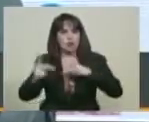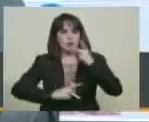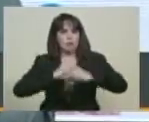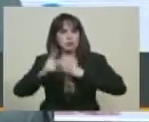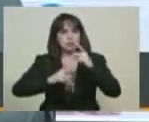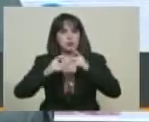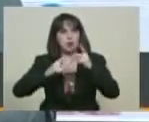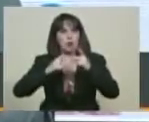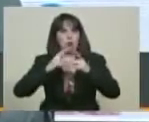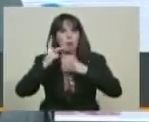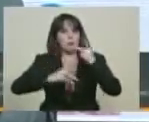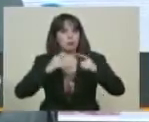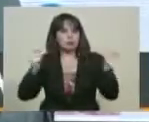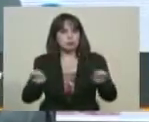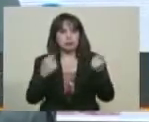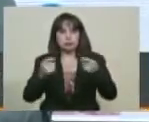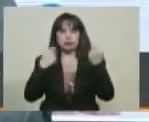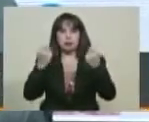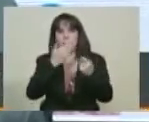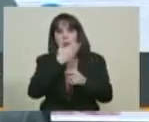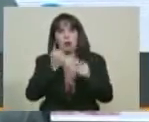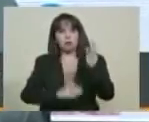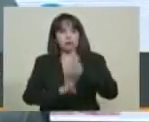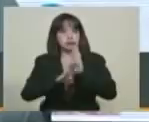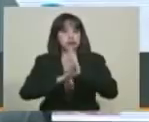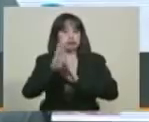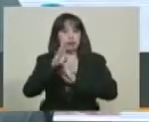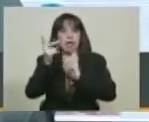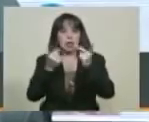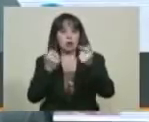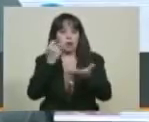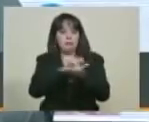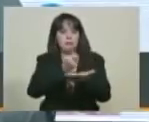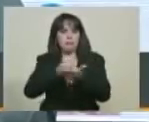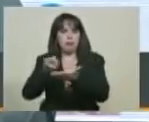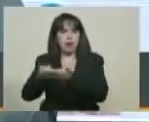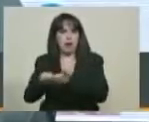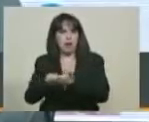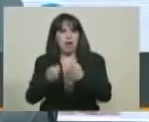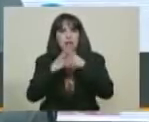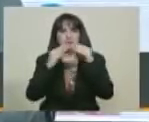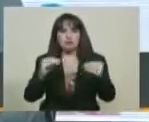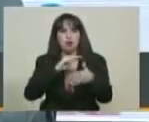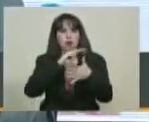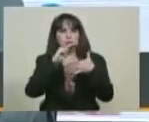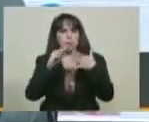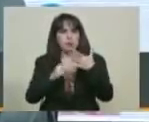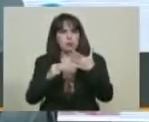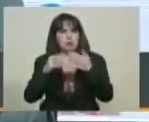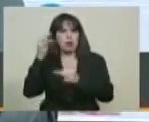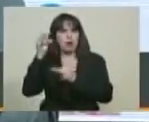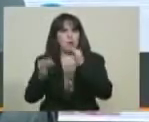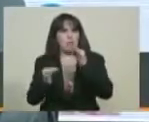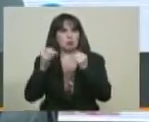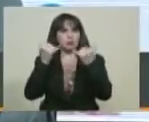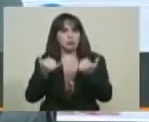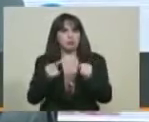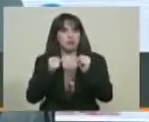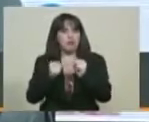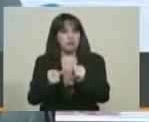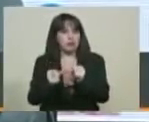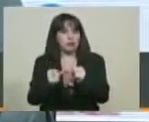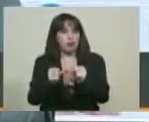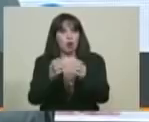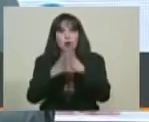producción, de crecimiento económico, de fijación de precios y nuevas reglas para todo lo que tiene que ver con